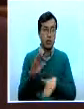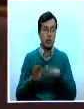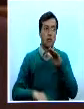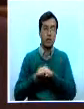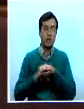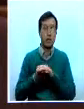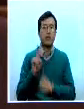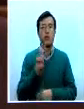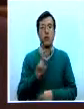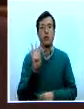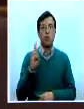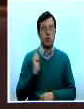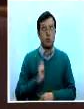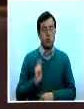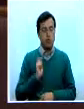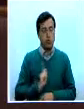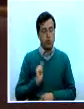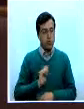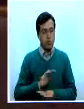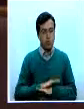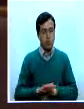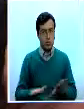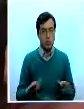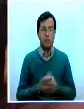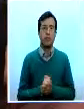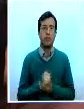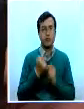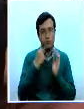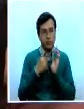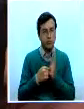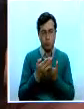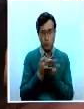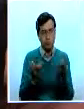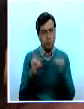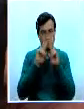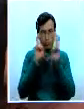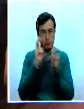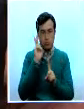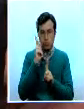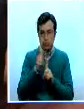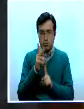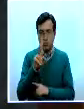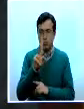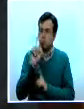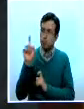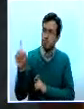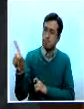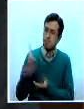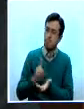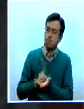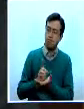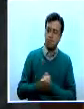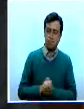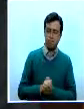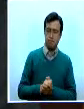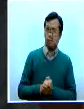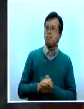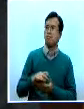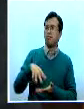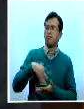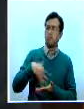24 remuneraciones básicas unificadas del trabajador ejemplo en este tema justamente para centrarnos en este tema doctor hay una inquietud en el